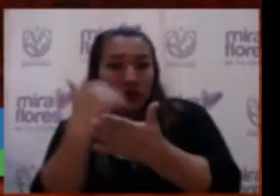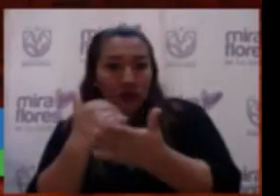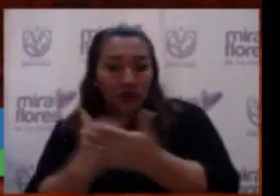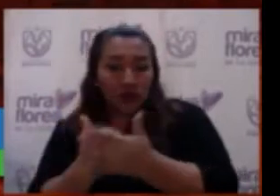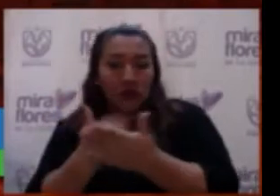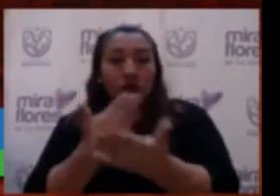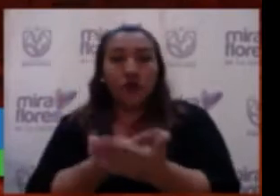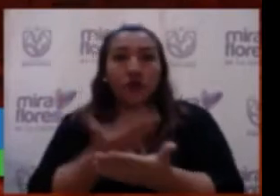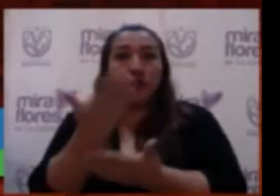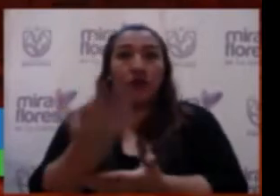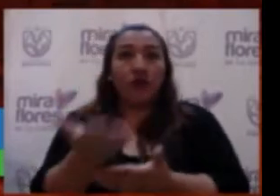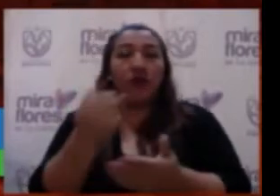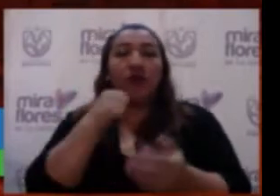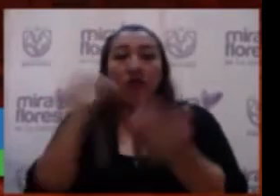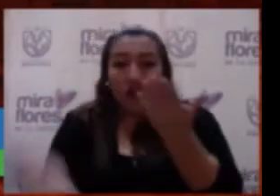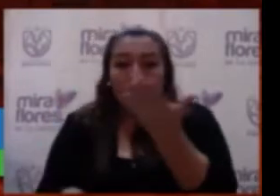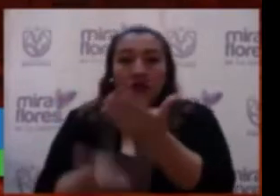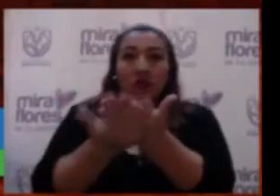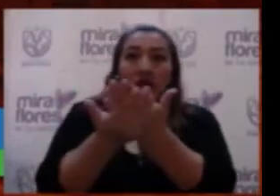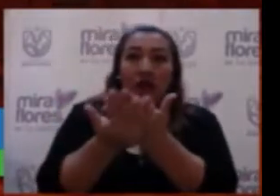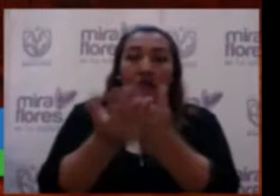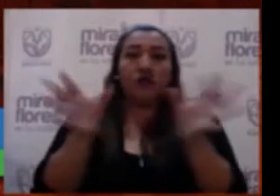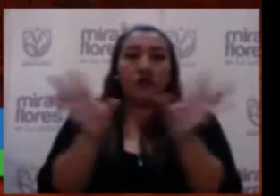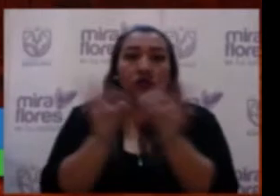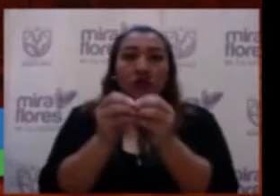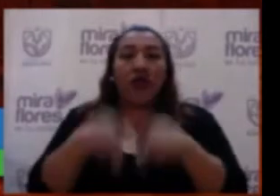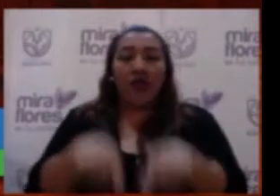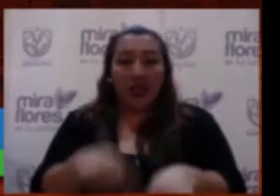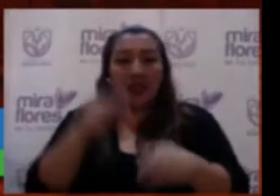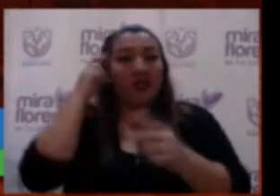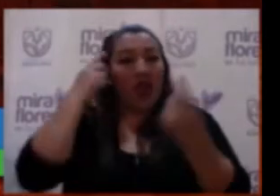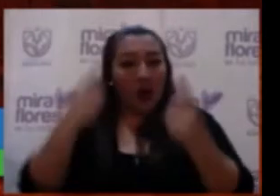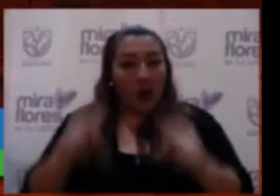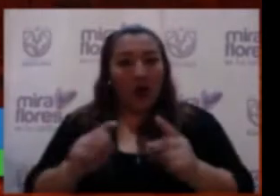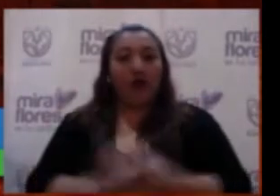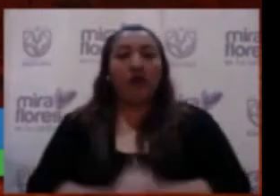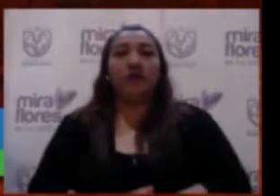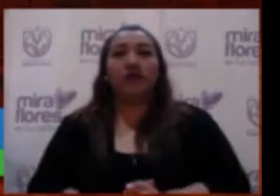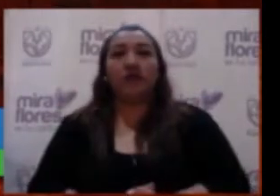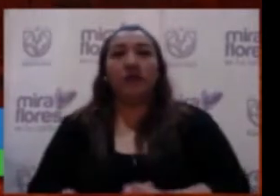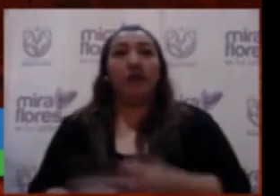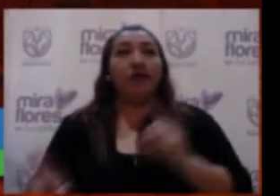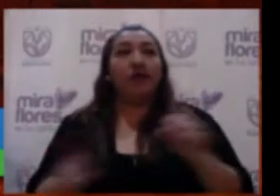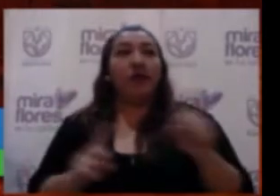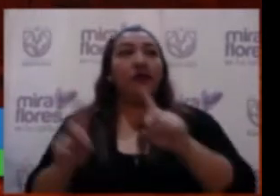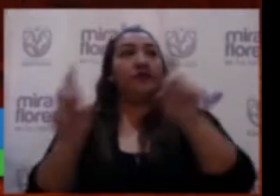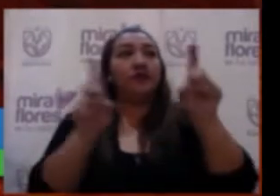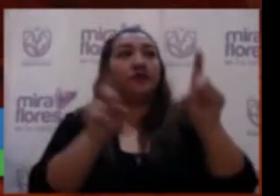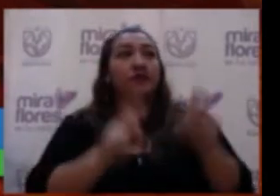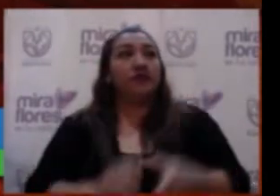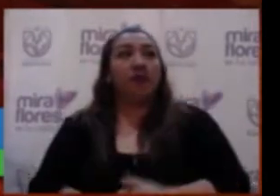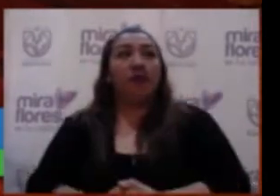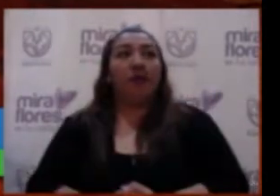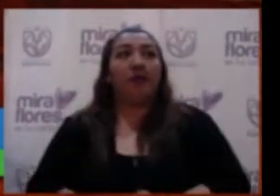sustentatoria que obra como anexo y que forma parte del presente acuerdo. Al debate.